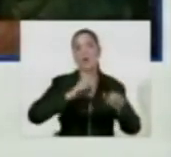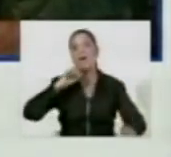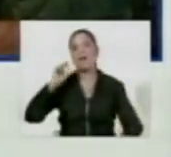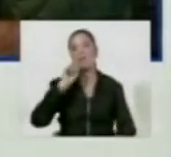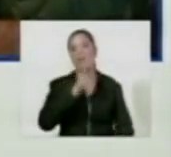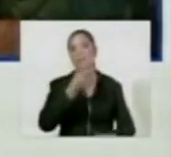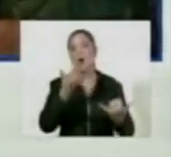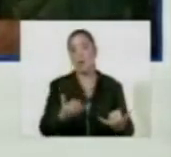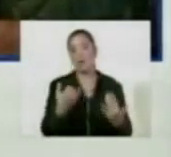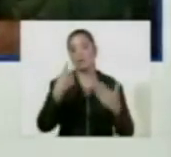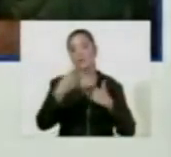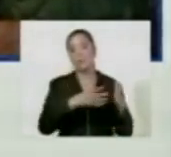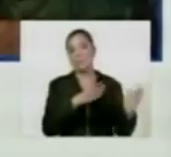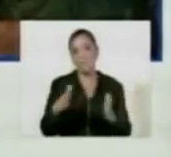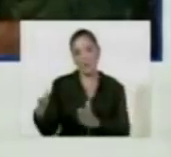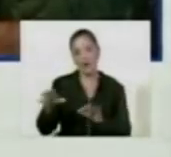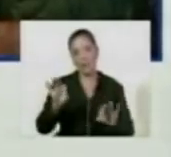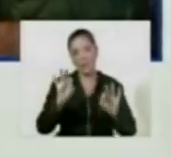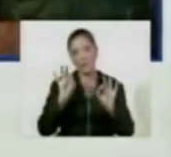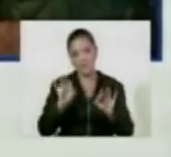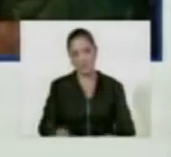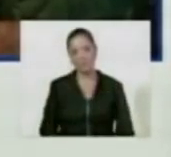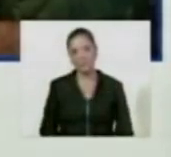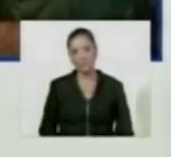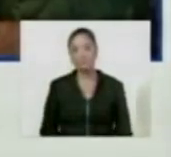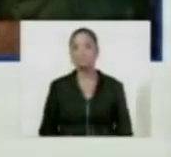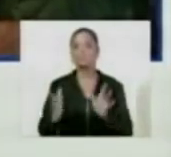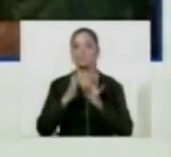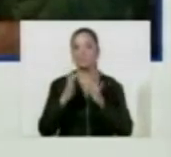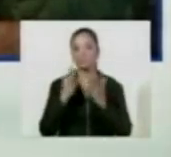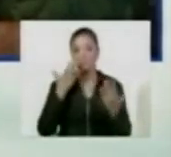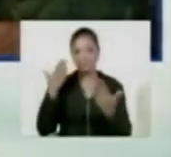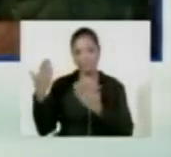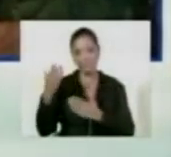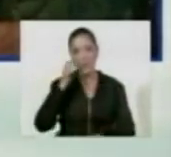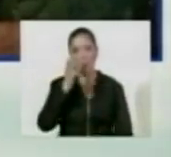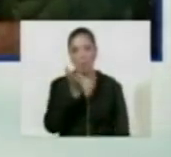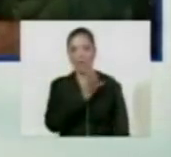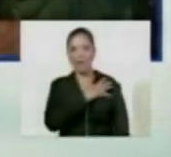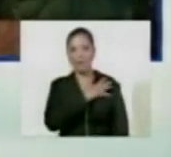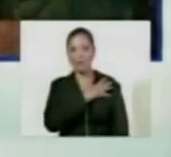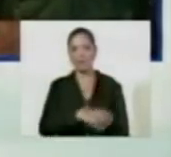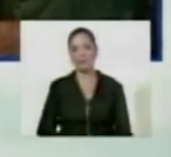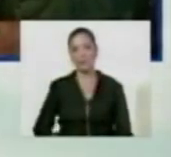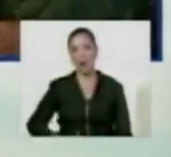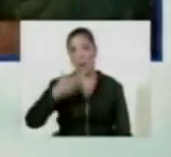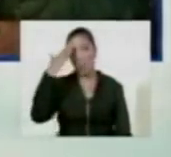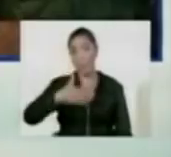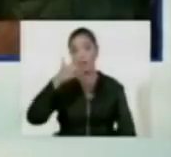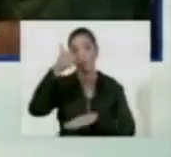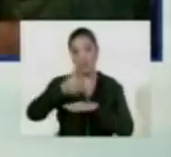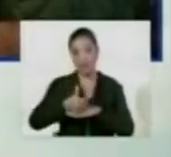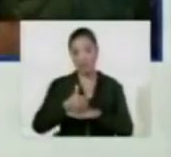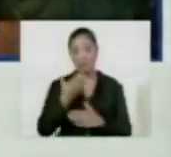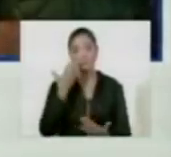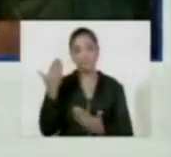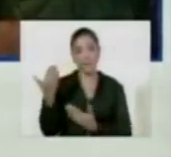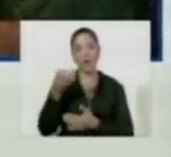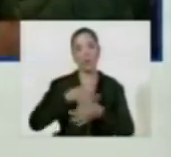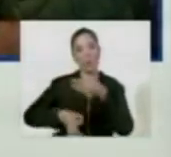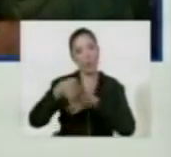estas operaciones especiales. Voy a darle el pase al mayor general García Tucen, comandante general del ejército, para que